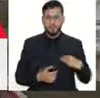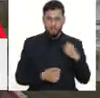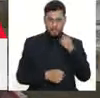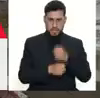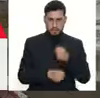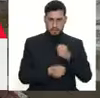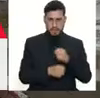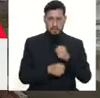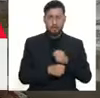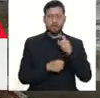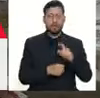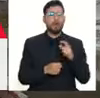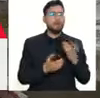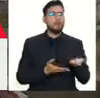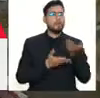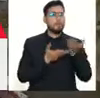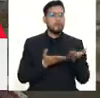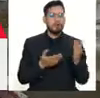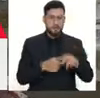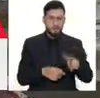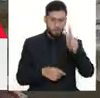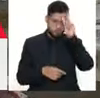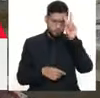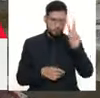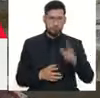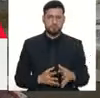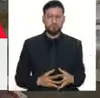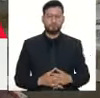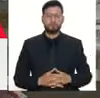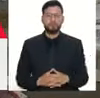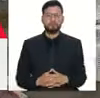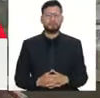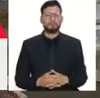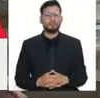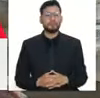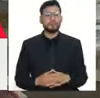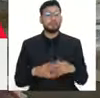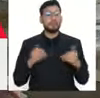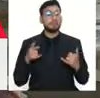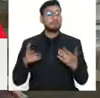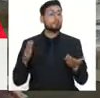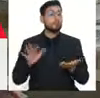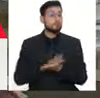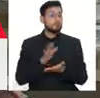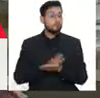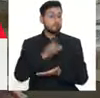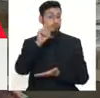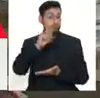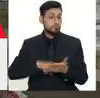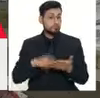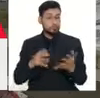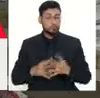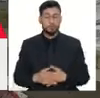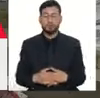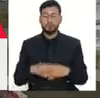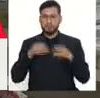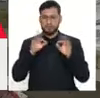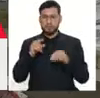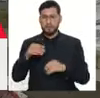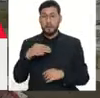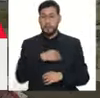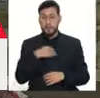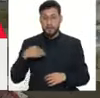Trabajo y Promoción del Empleo de Perú. Estos documentos son firmados tanto por